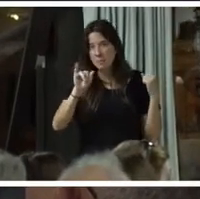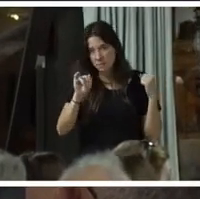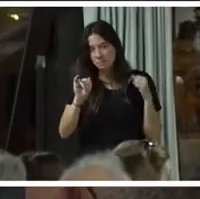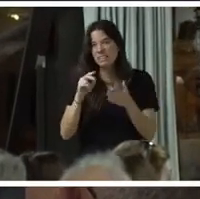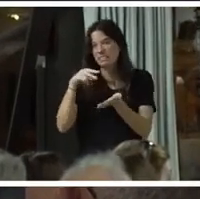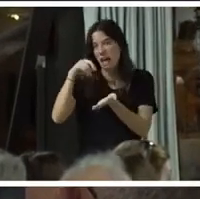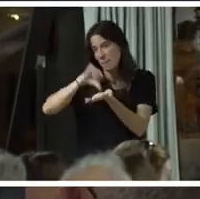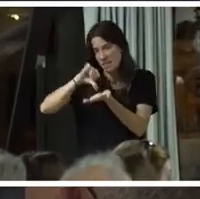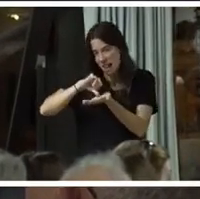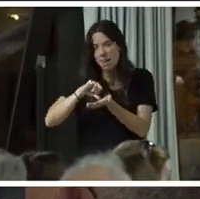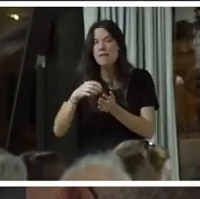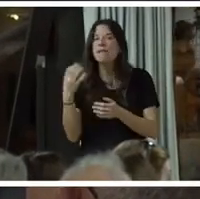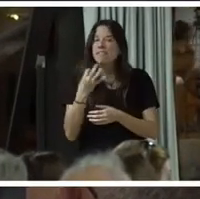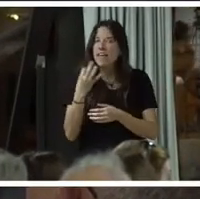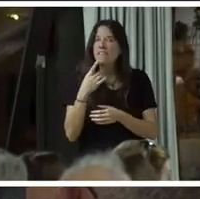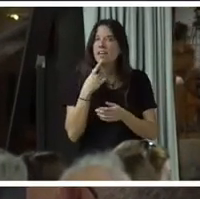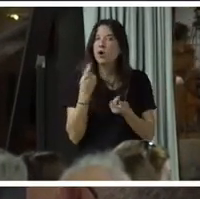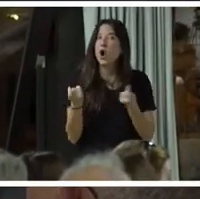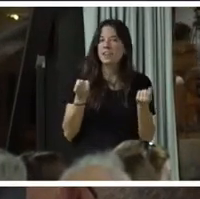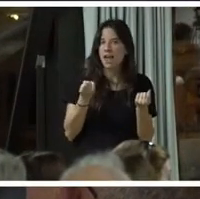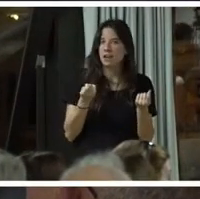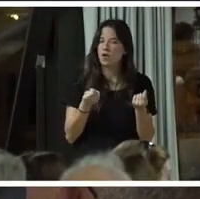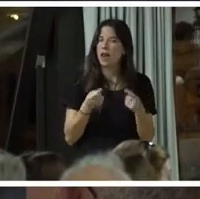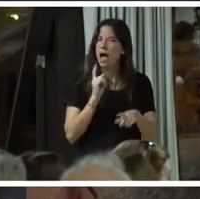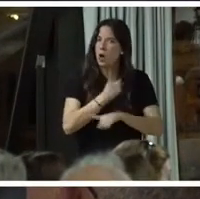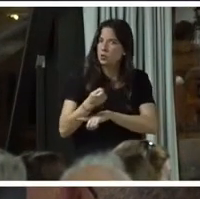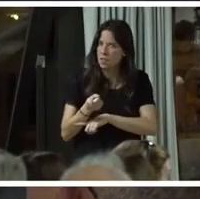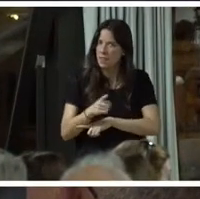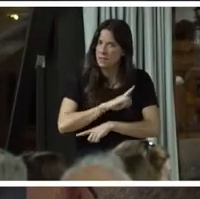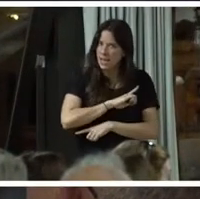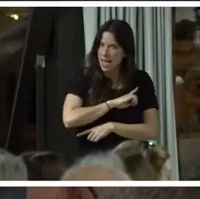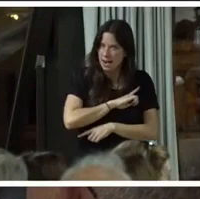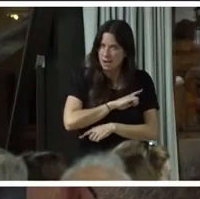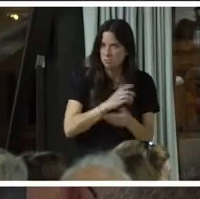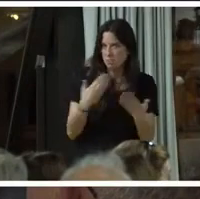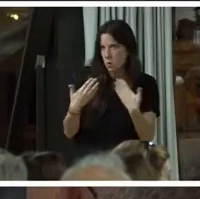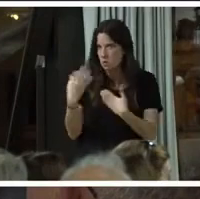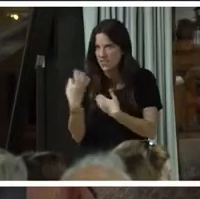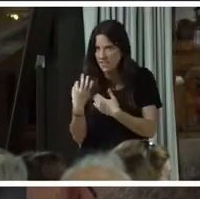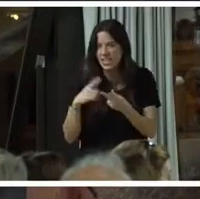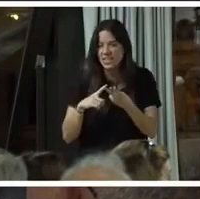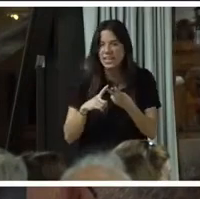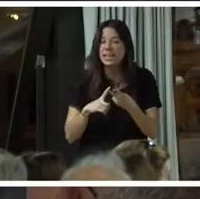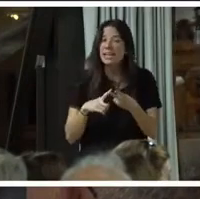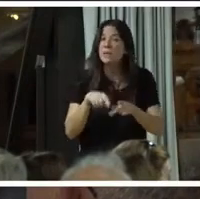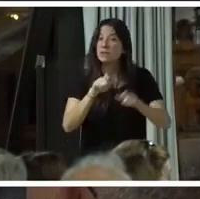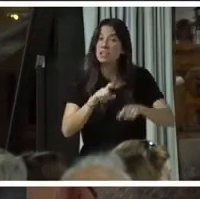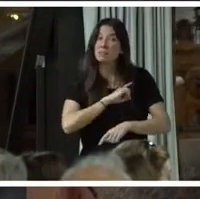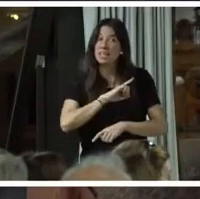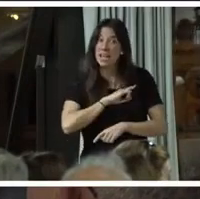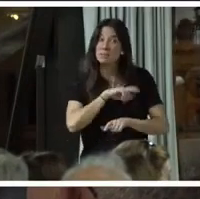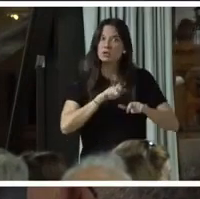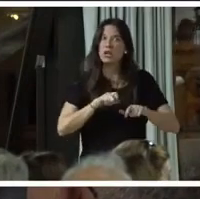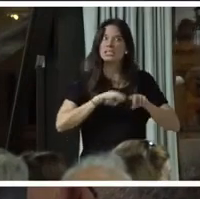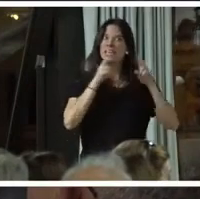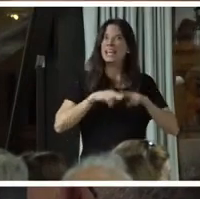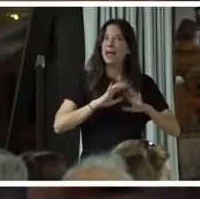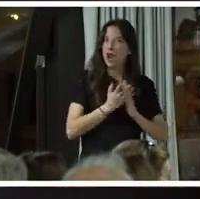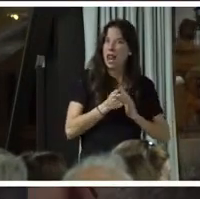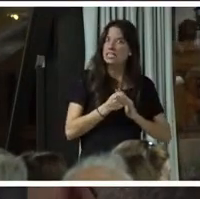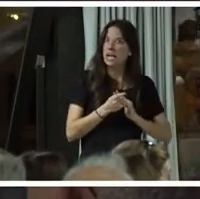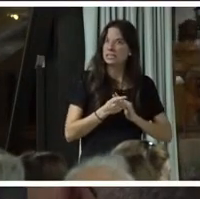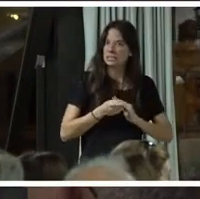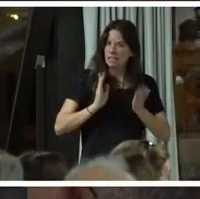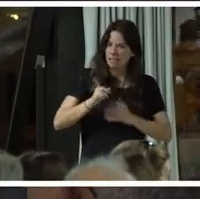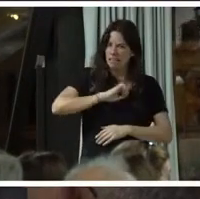inar con la autoridad militar por supuesto y como esos militares no solo nos tratan mal a las personas internacionalistas sino